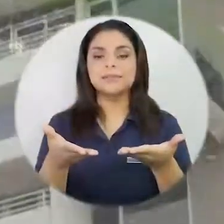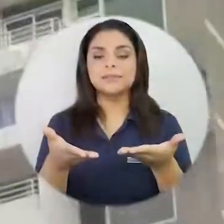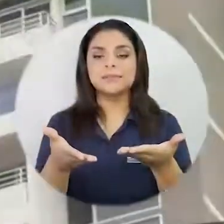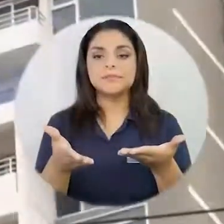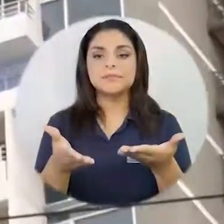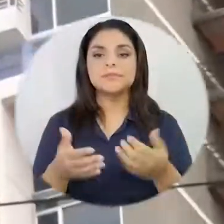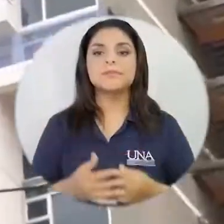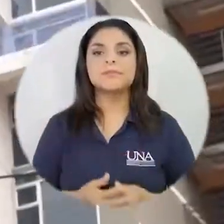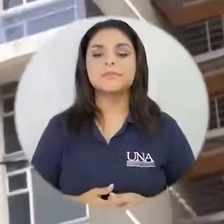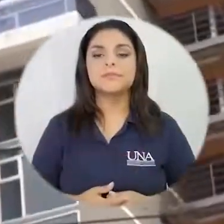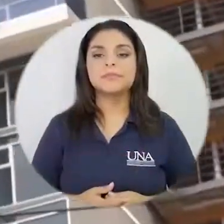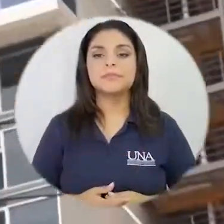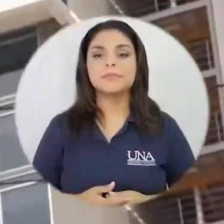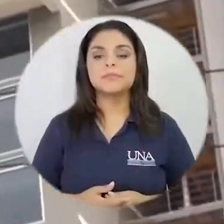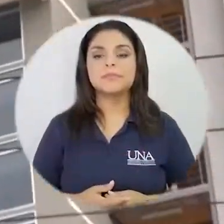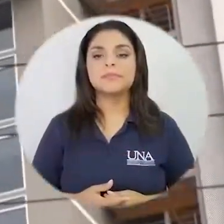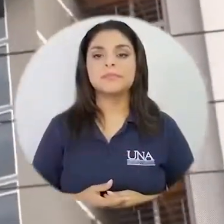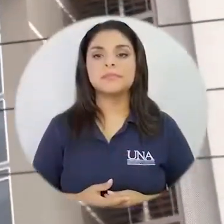otorgamiento